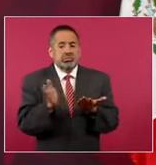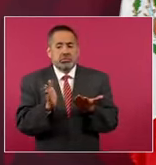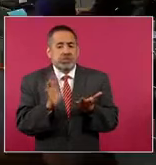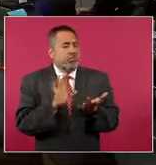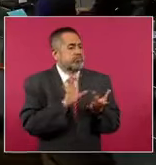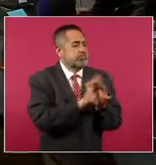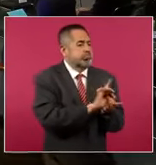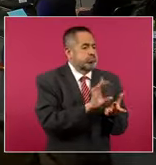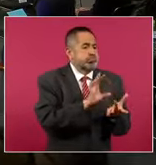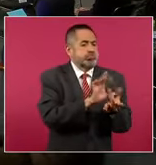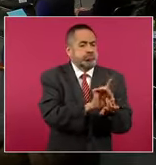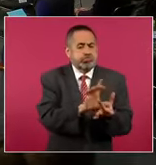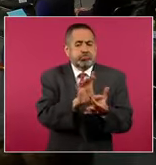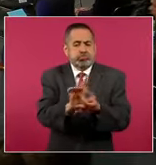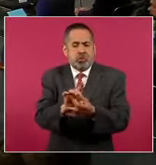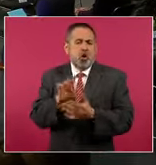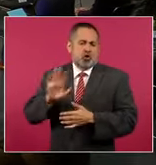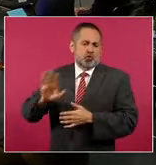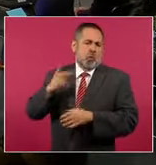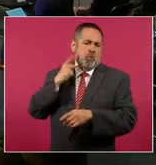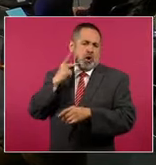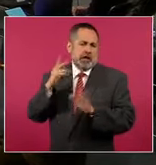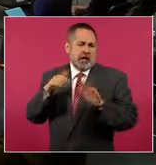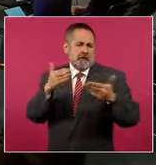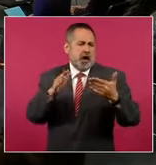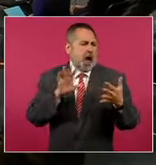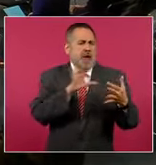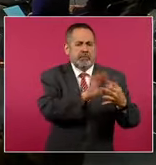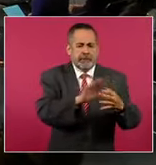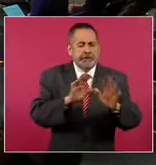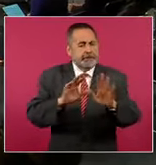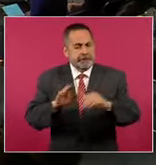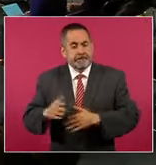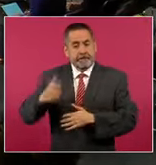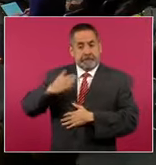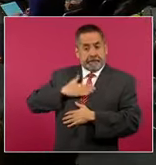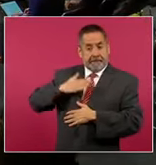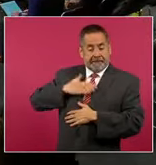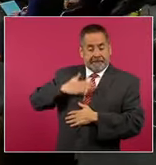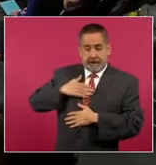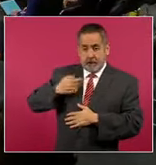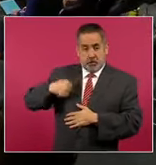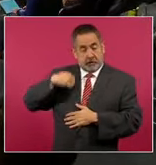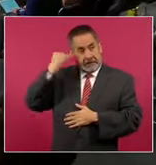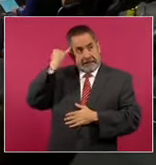en materia de política exterior. Nosotros lo que estamos planteando